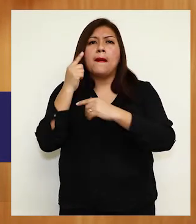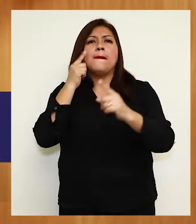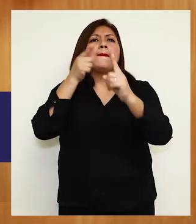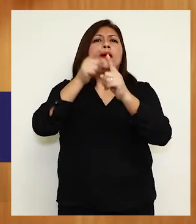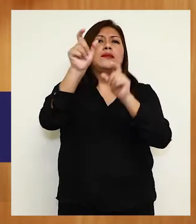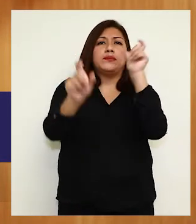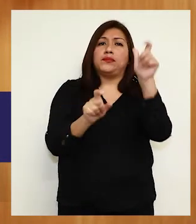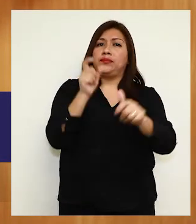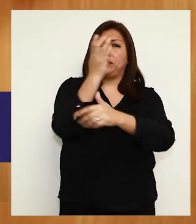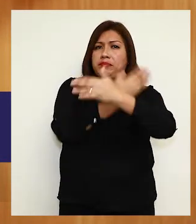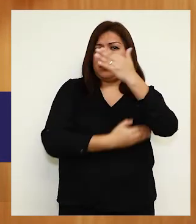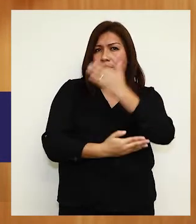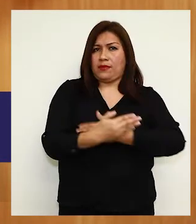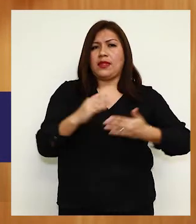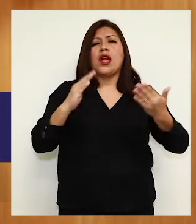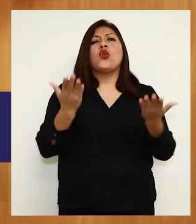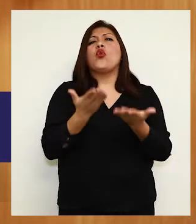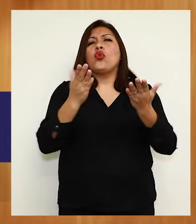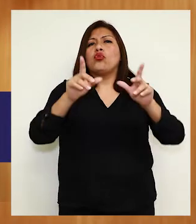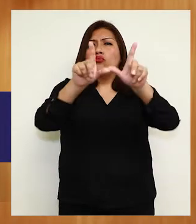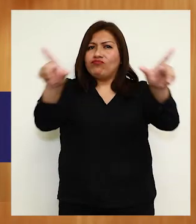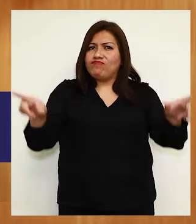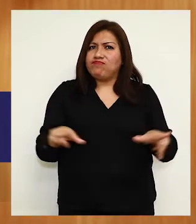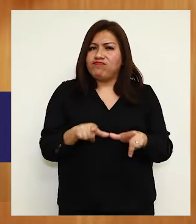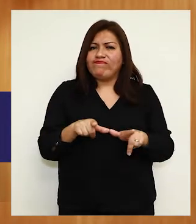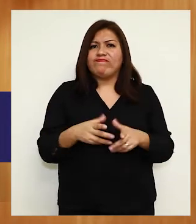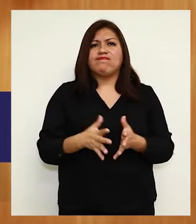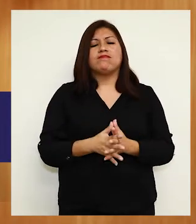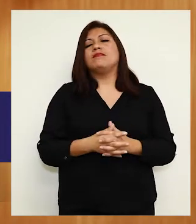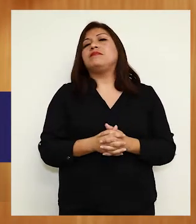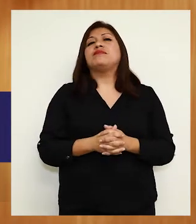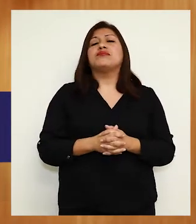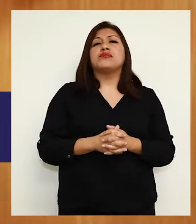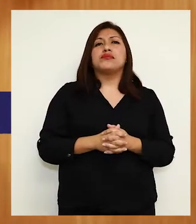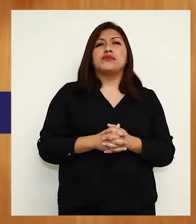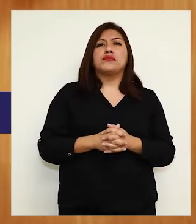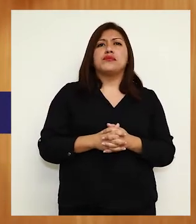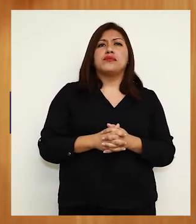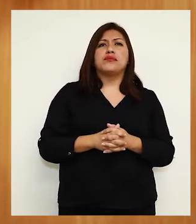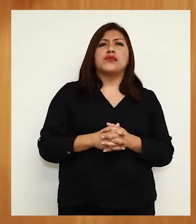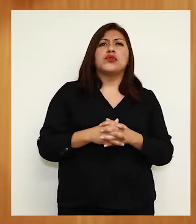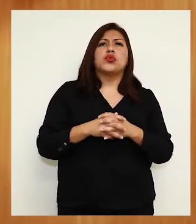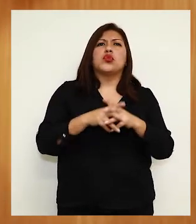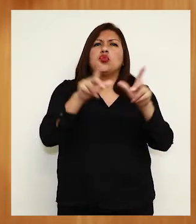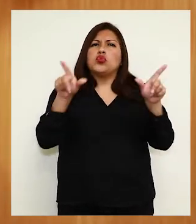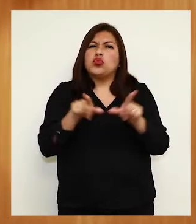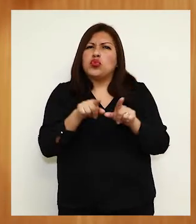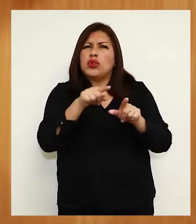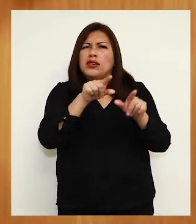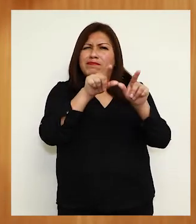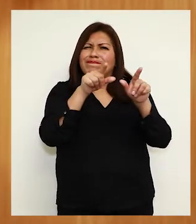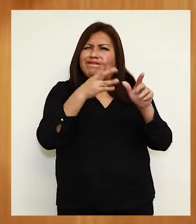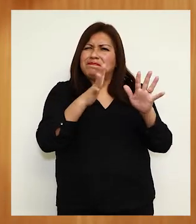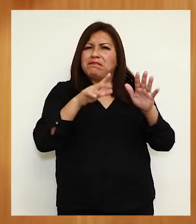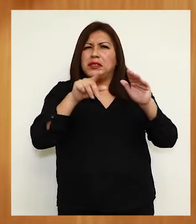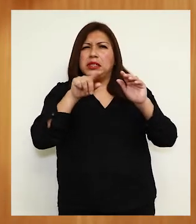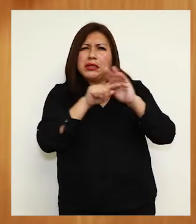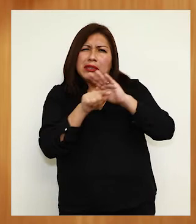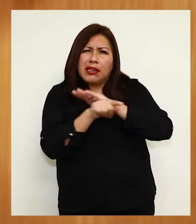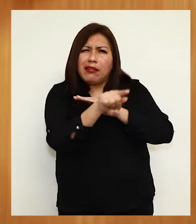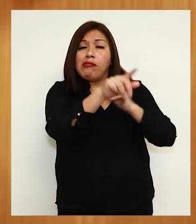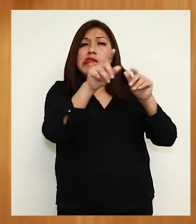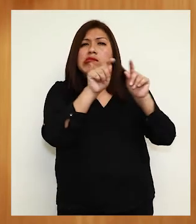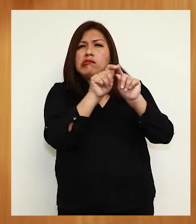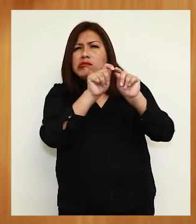discapacidad en las zonas, en las localidades tal como la de Vizcatán, en donde sucedieron hechos